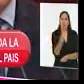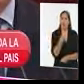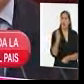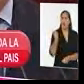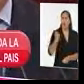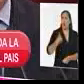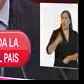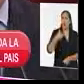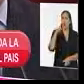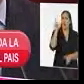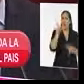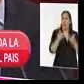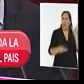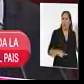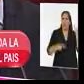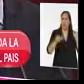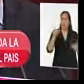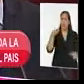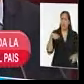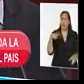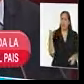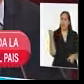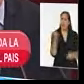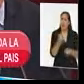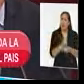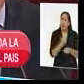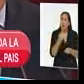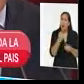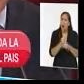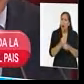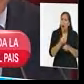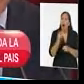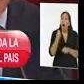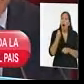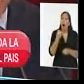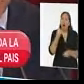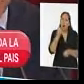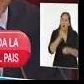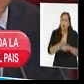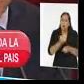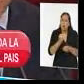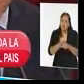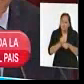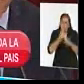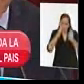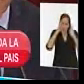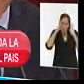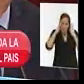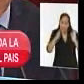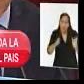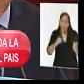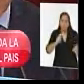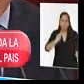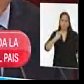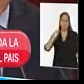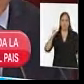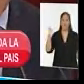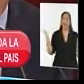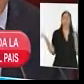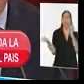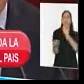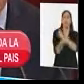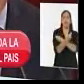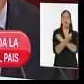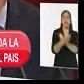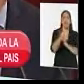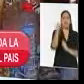gente termina votando eso, la gente necesita previsibilidad, seguridades. Ahora, en algún momento debemos pasar a ser una